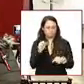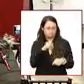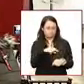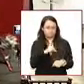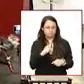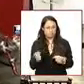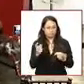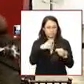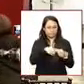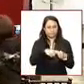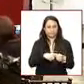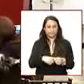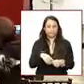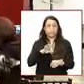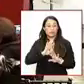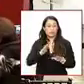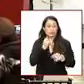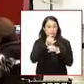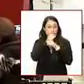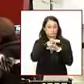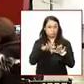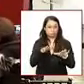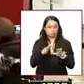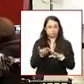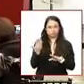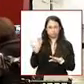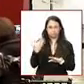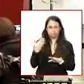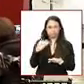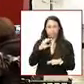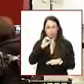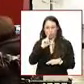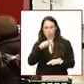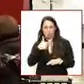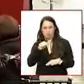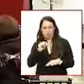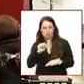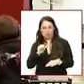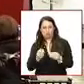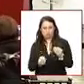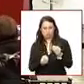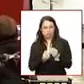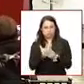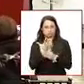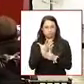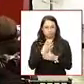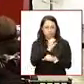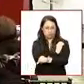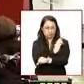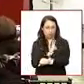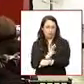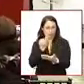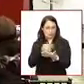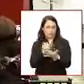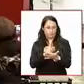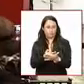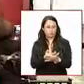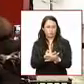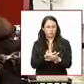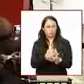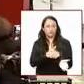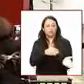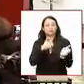ya anunciamos a Olga Lucía Romero García Crespo como quien estaría coordinando la Comisión de